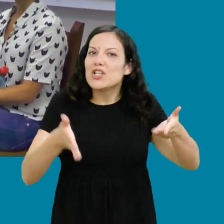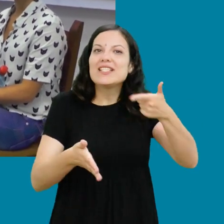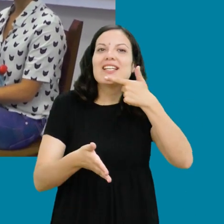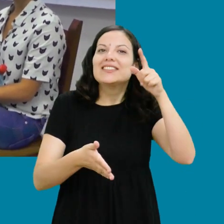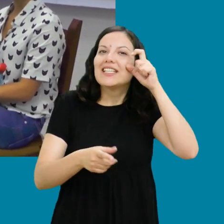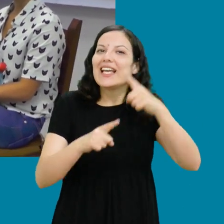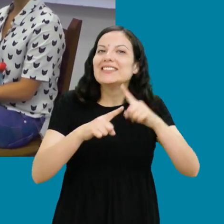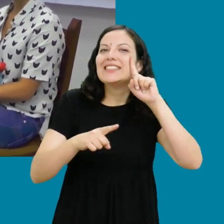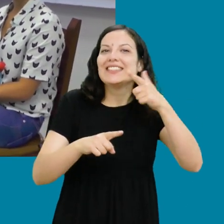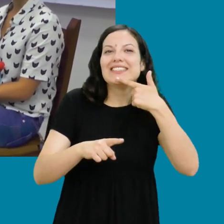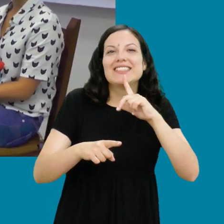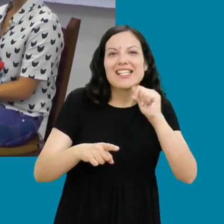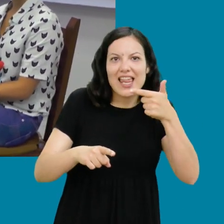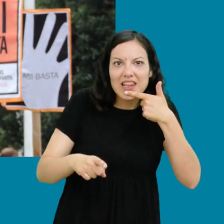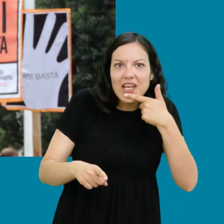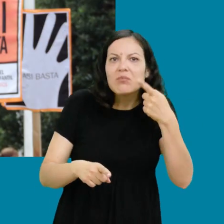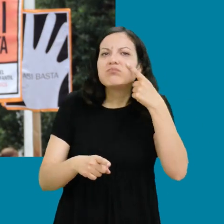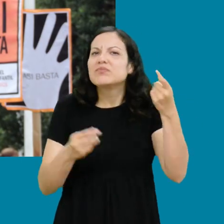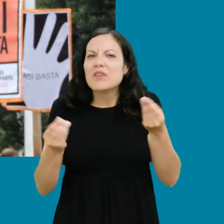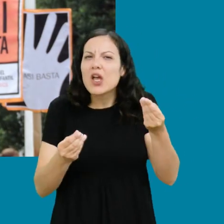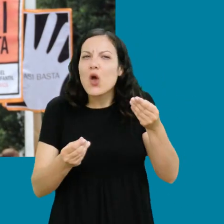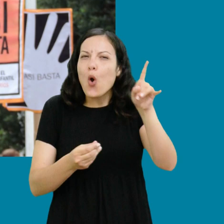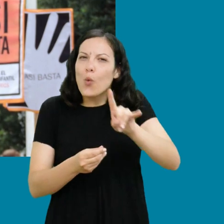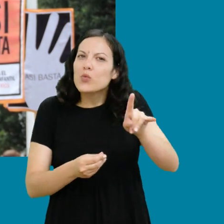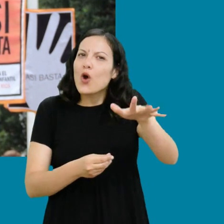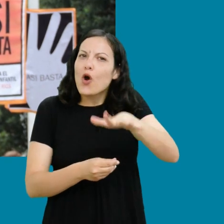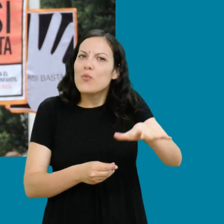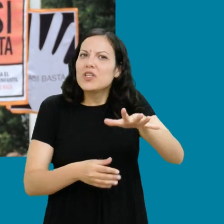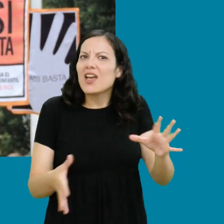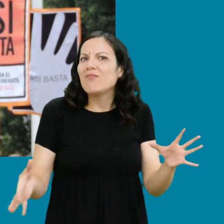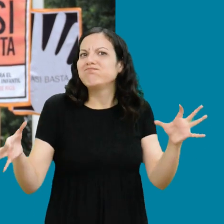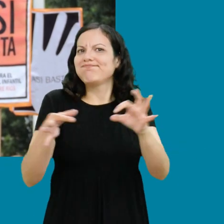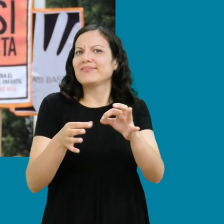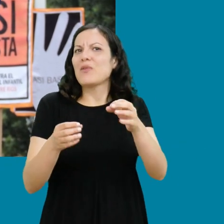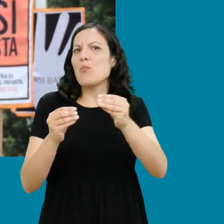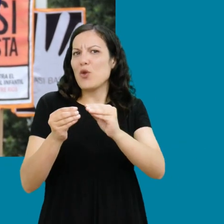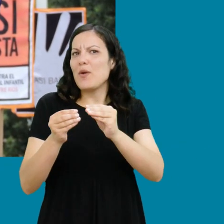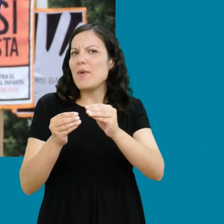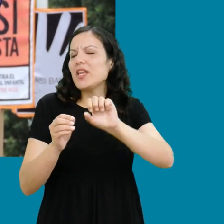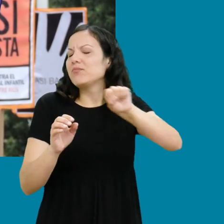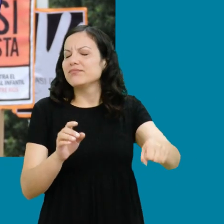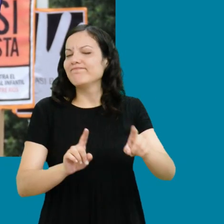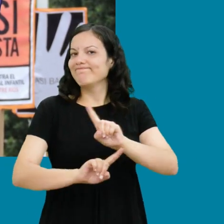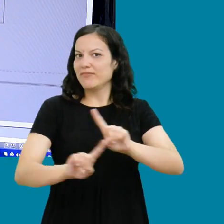sexistas, entendiendo que la comunidad universitaria no está ajena a esta problemática.